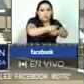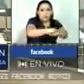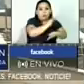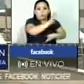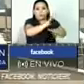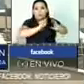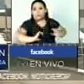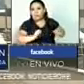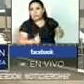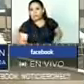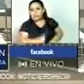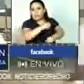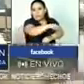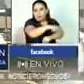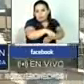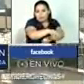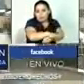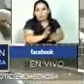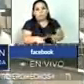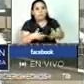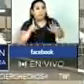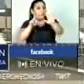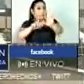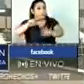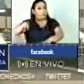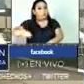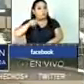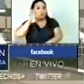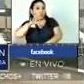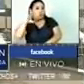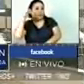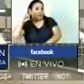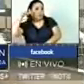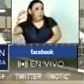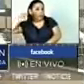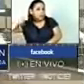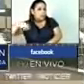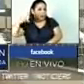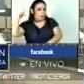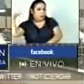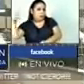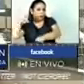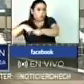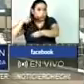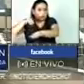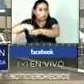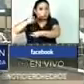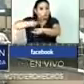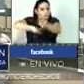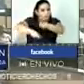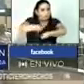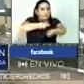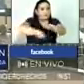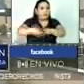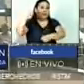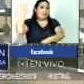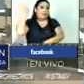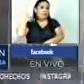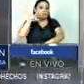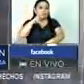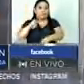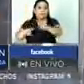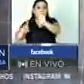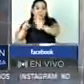Estado, que equivale a un aproximado de 6.400 millones de dólares acumulados desde el año 2006 a la fecha.